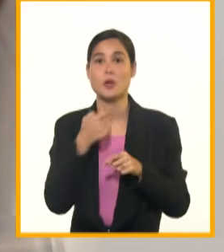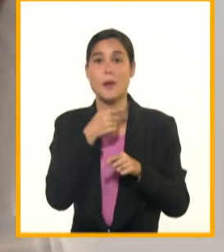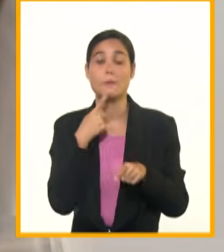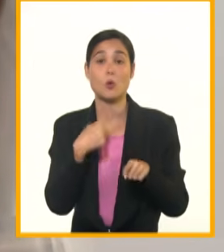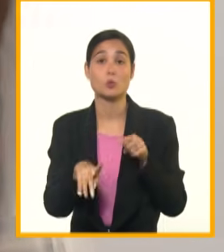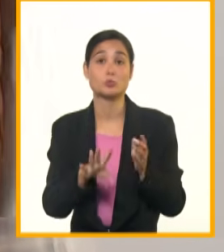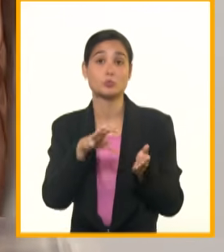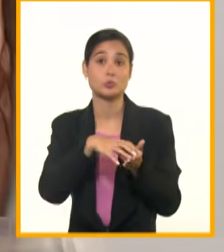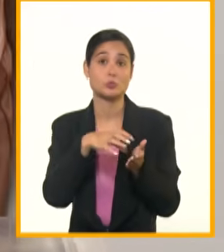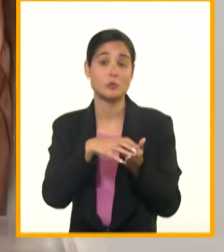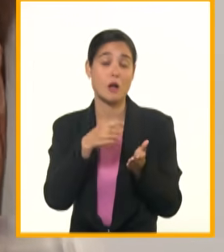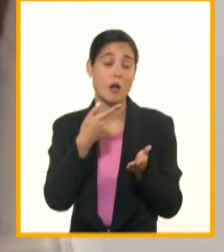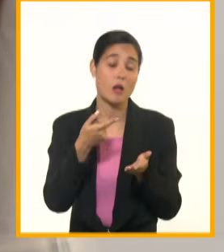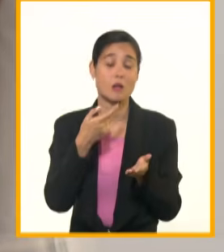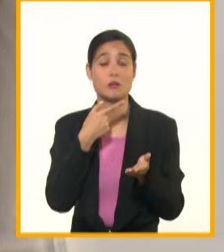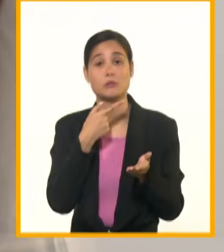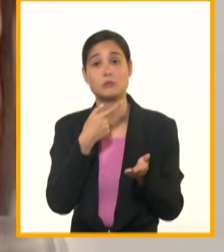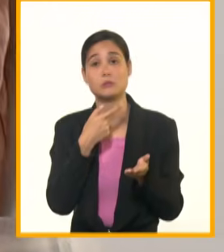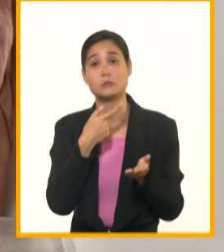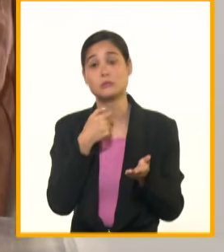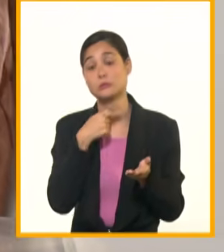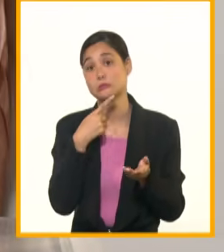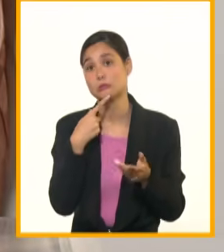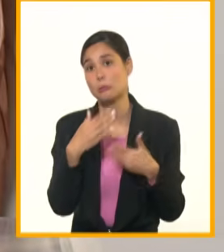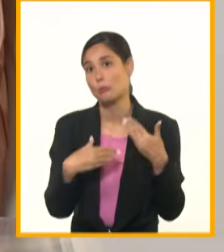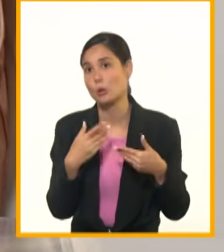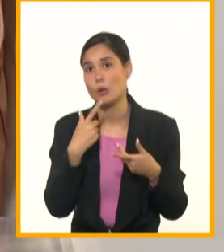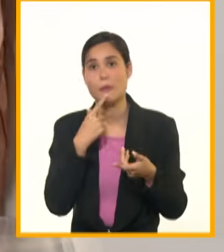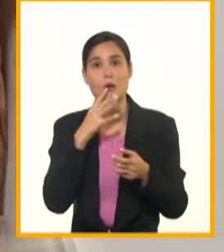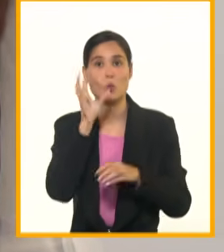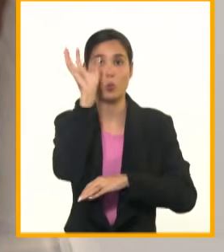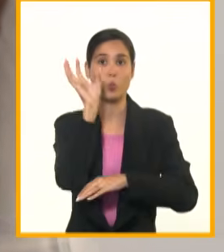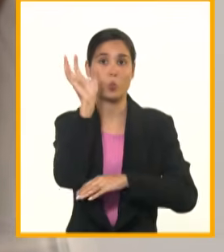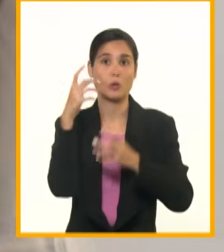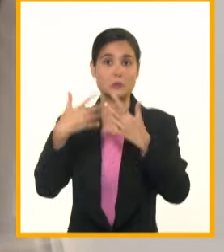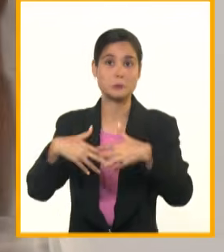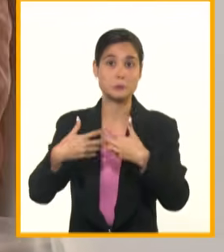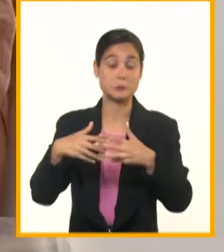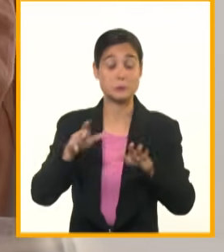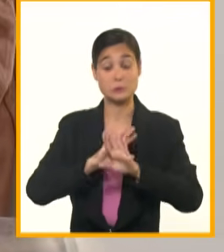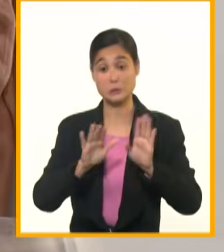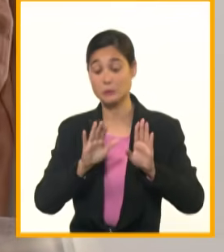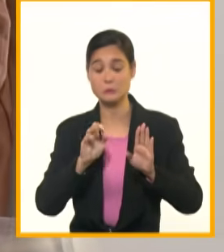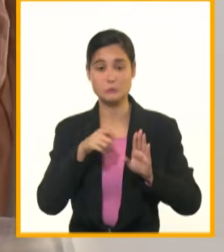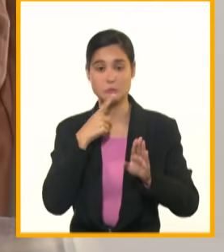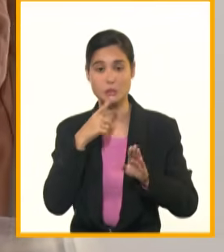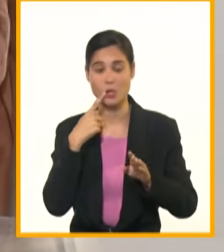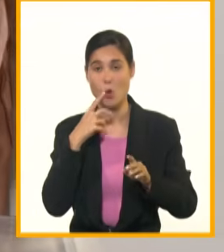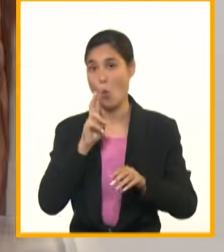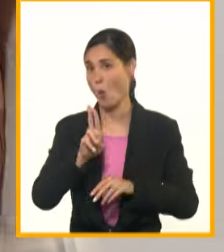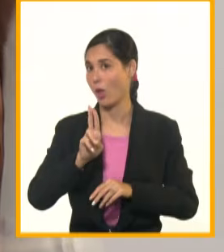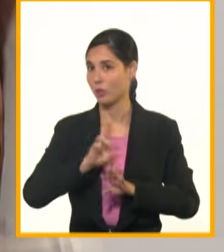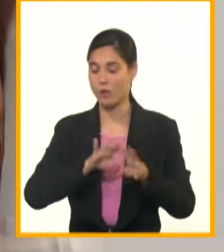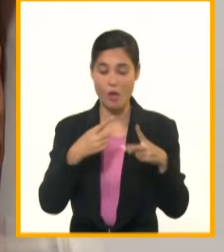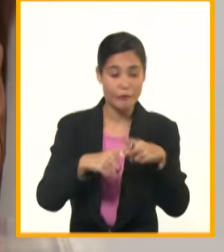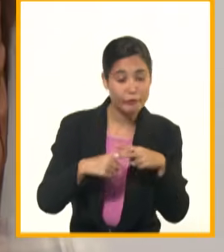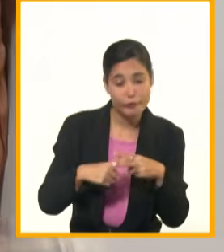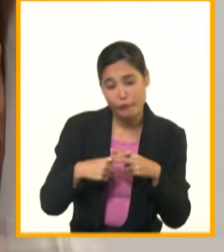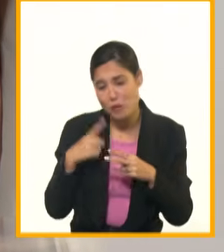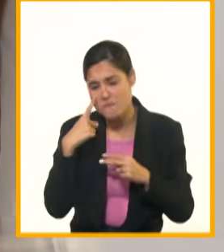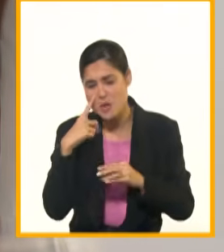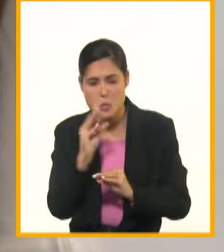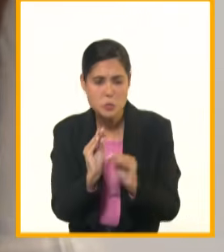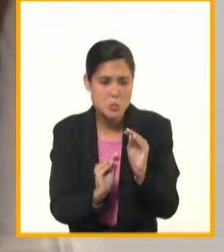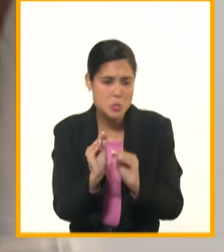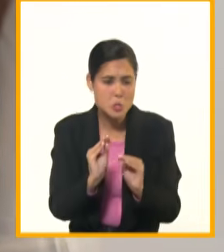central, se le hizo una reparación adecuada y va a estar produciendo meladura, ya hizo las pruebas y produjo niveles de meladura. Y tanto en Harlem